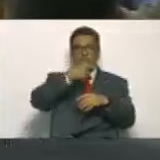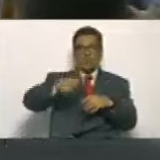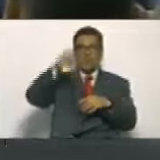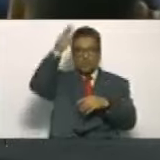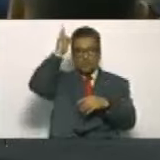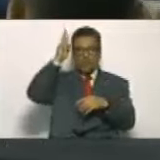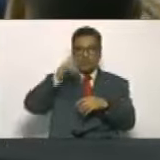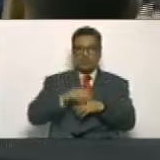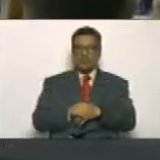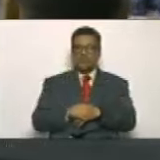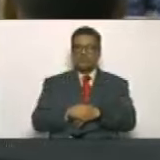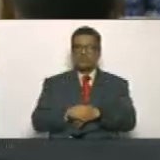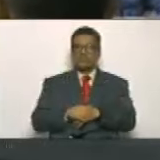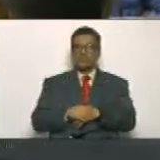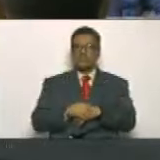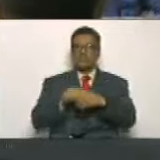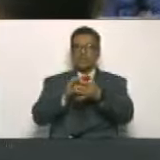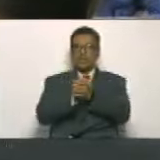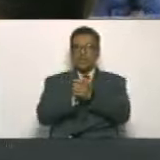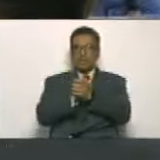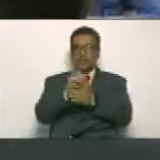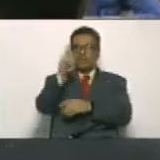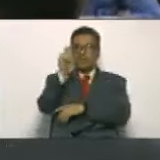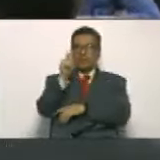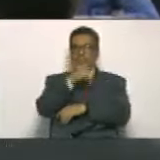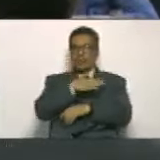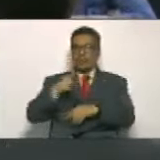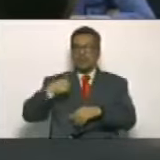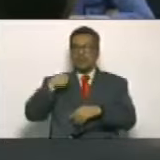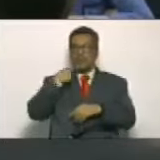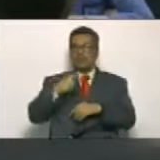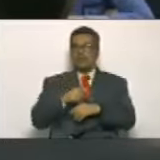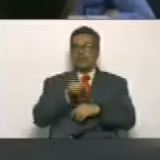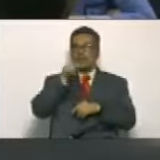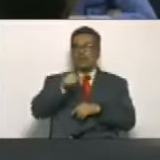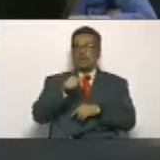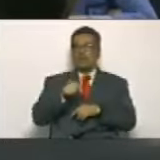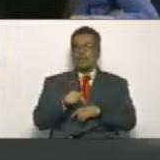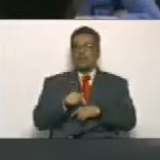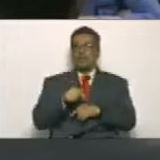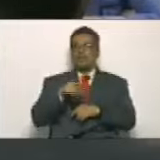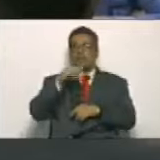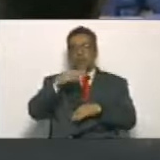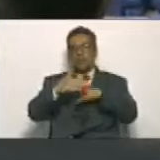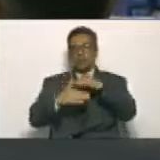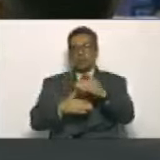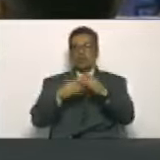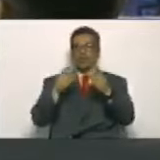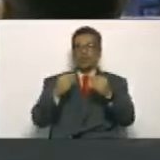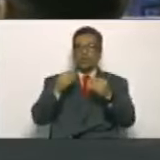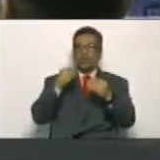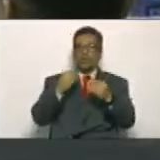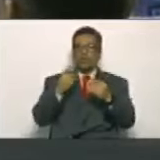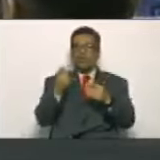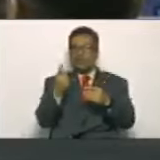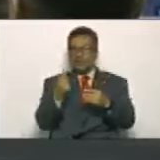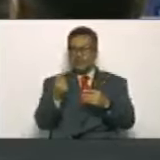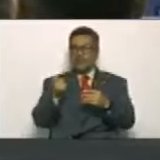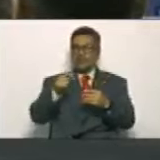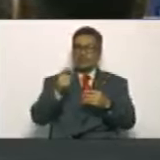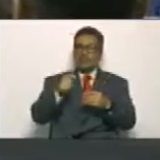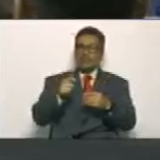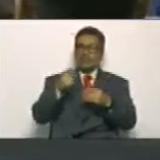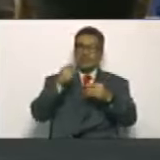indígenas. Entonces, compatriotas, yo quiero decirles, eso se ha ido superando. Hay mucho racismo todavía, hay